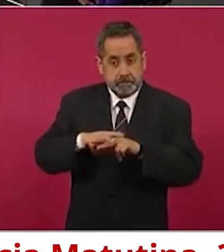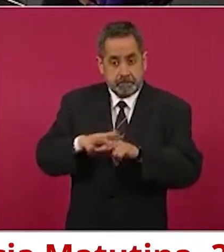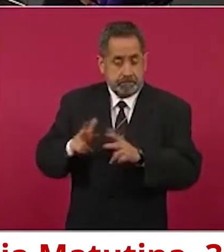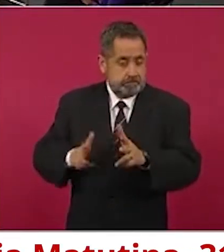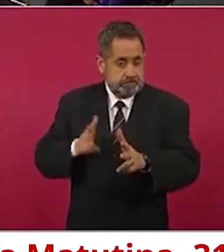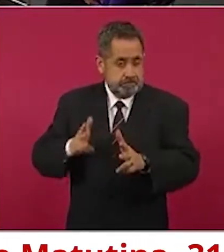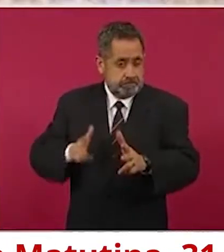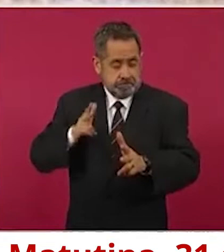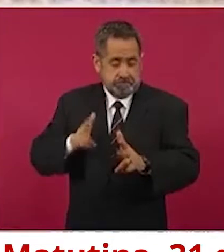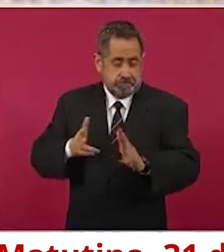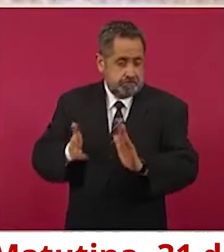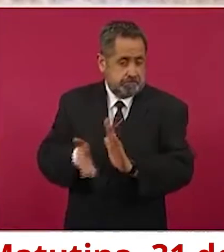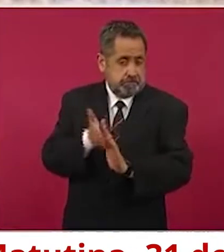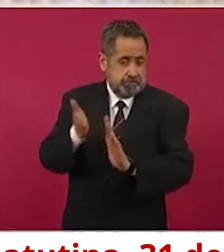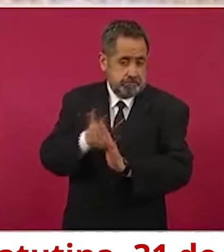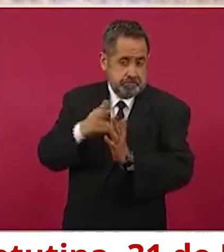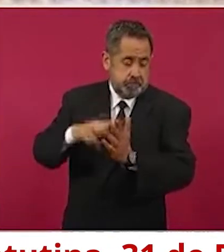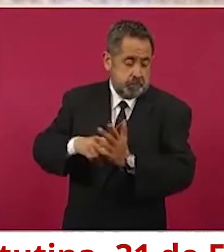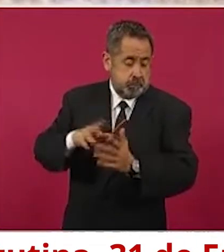magna.